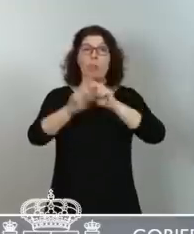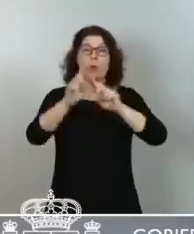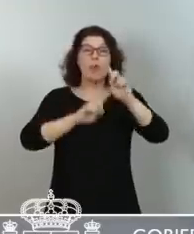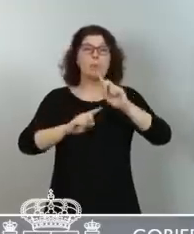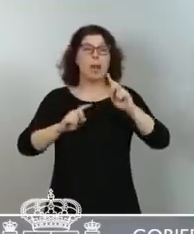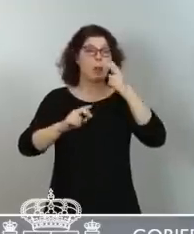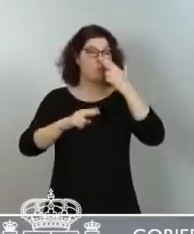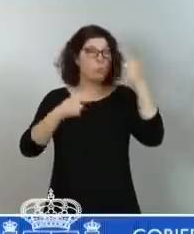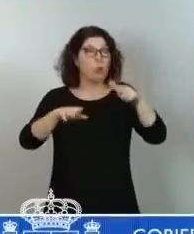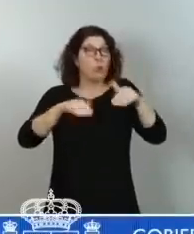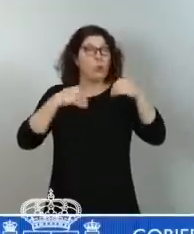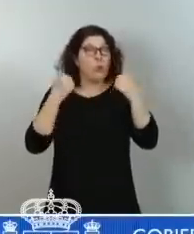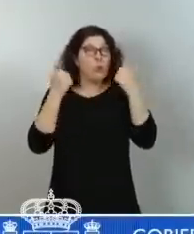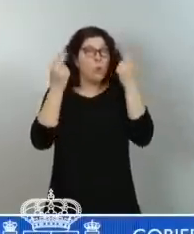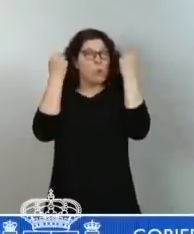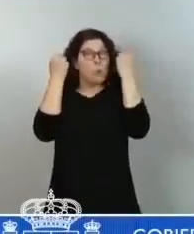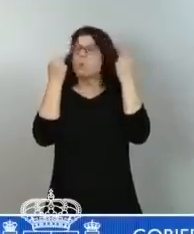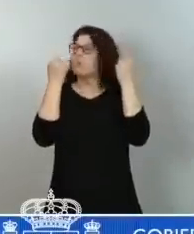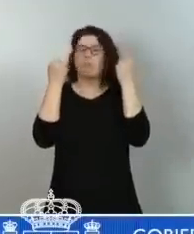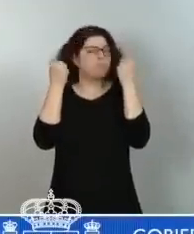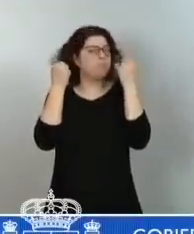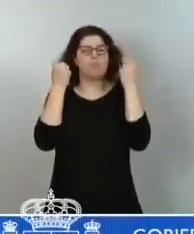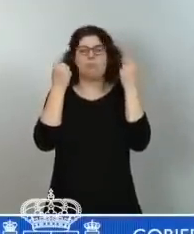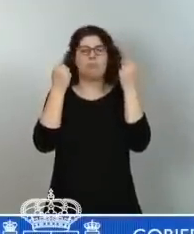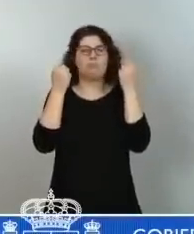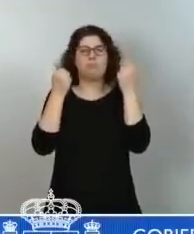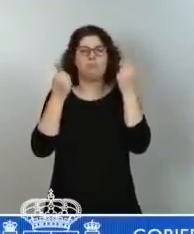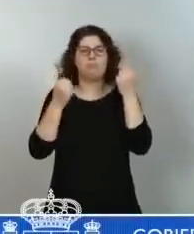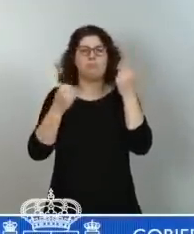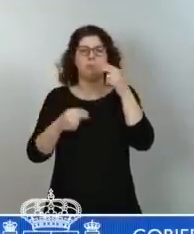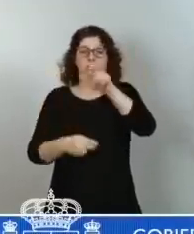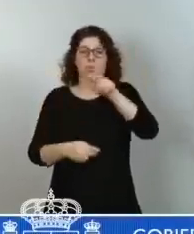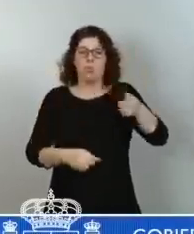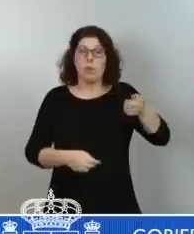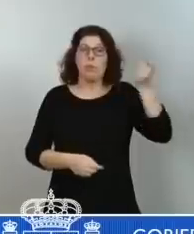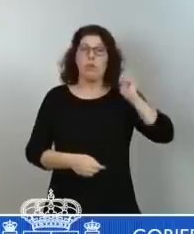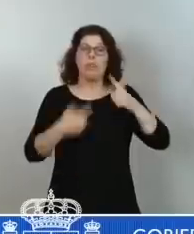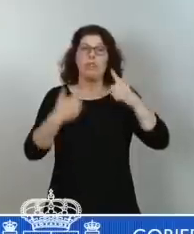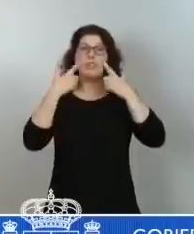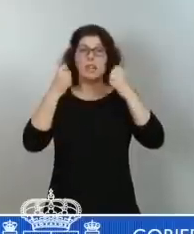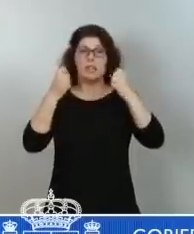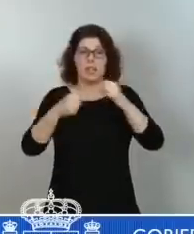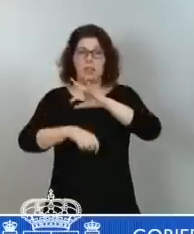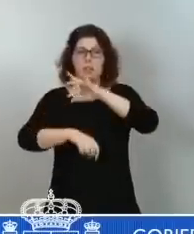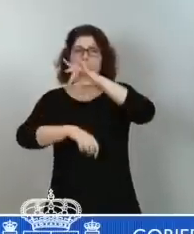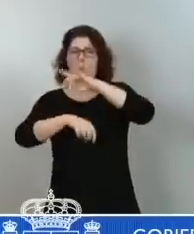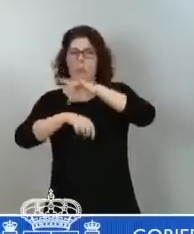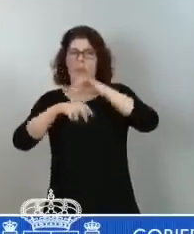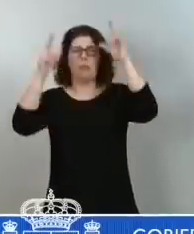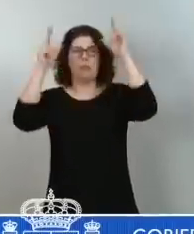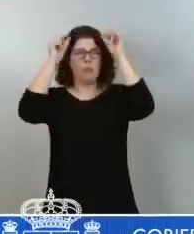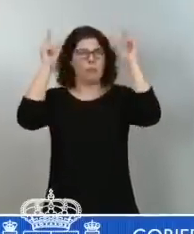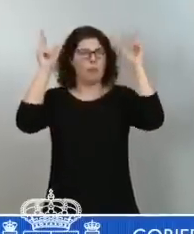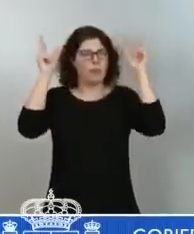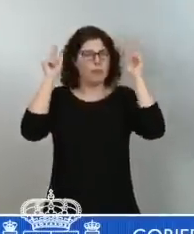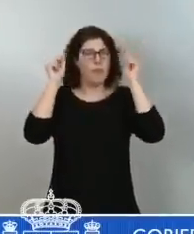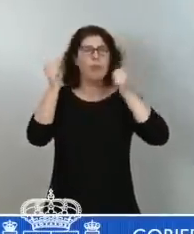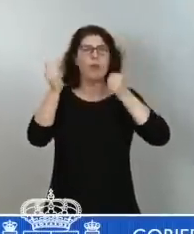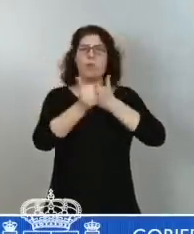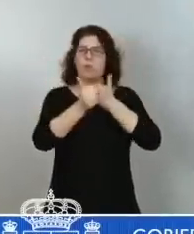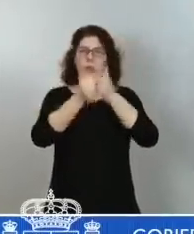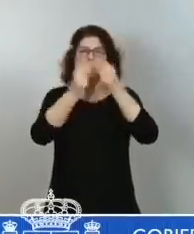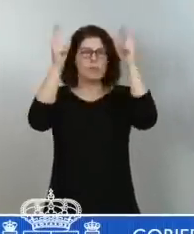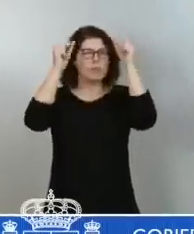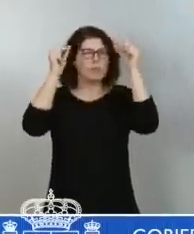No podemos consentir que haya profesionales sanitarios, desde médicas, enfermeros, auxiliares de enfermería, todos los profesionales